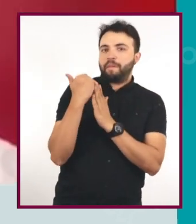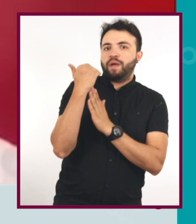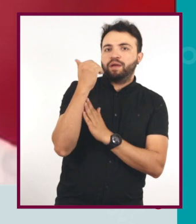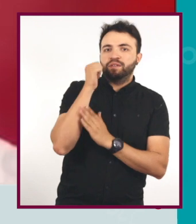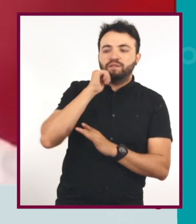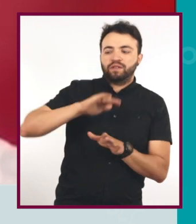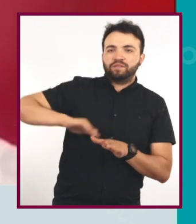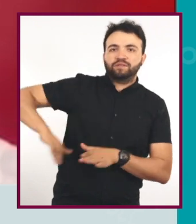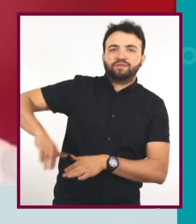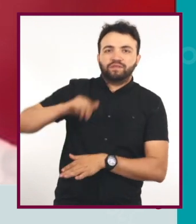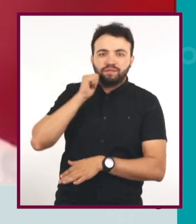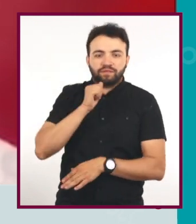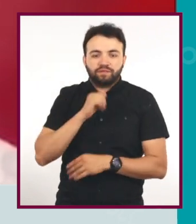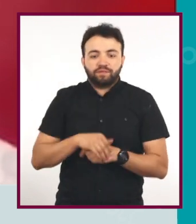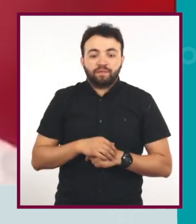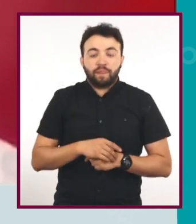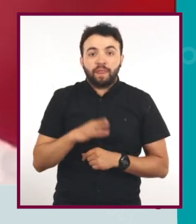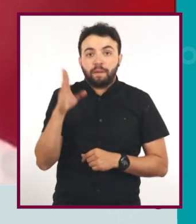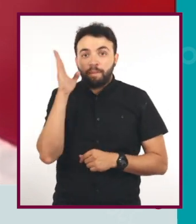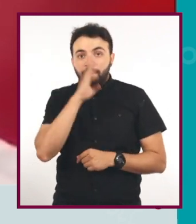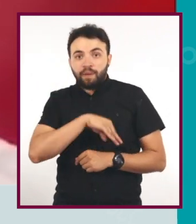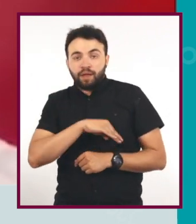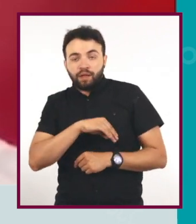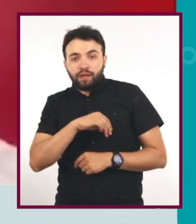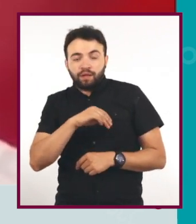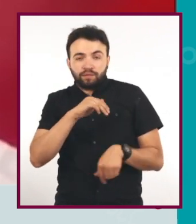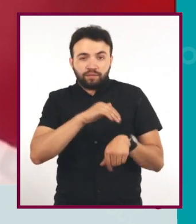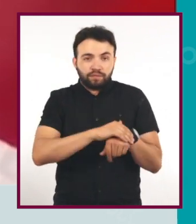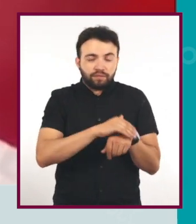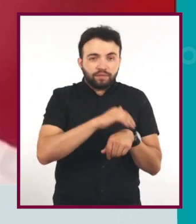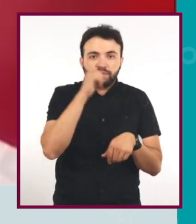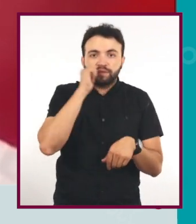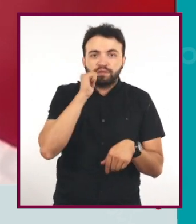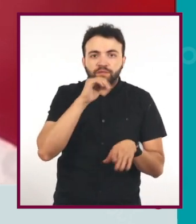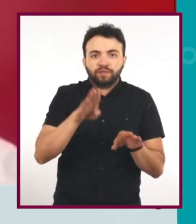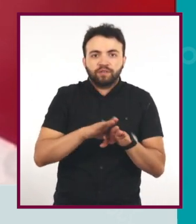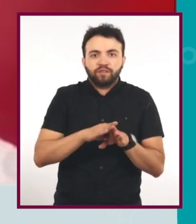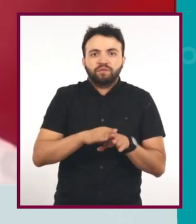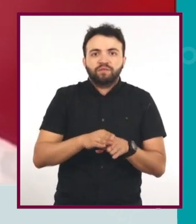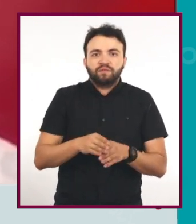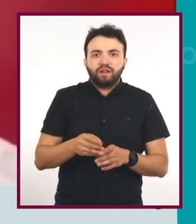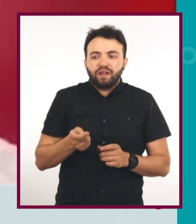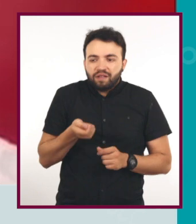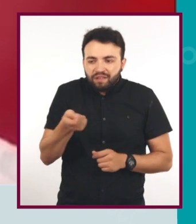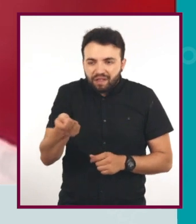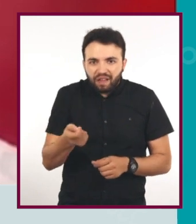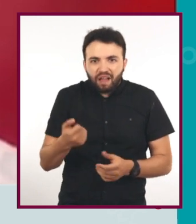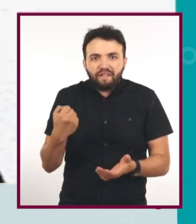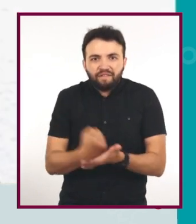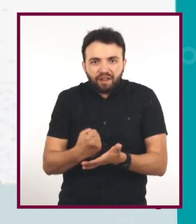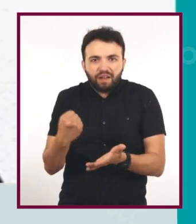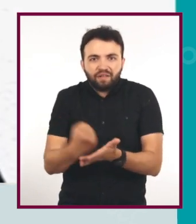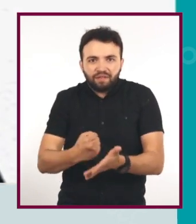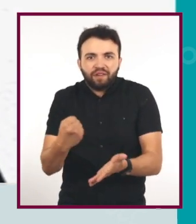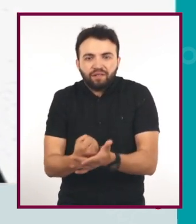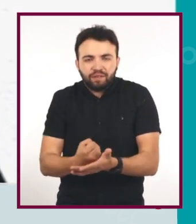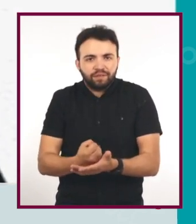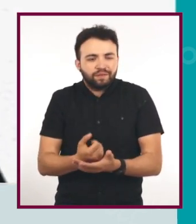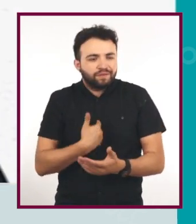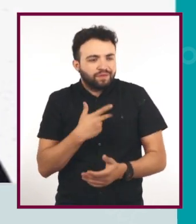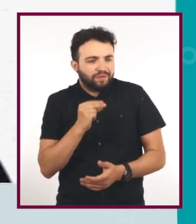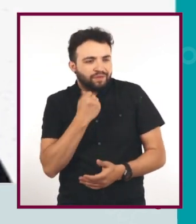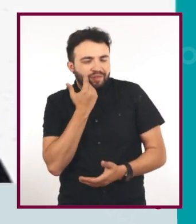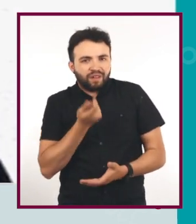a hacer cosas que tú no quieres y como sientes esa presión social, las terminas haciendo o siempre ven tus defectos. Un mal amigo